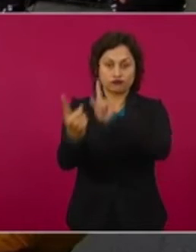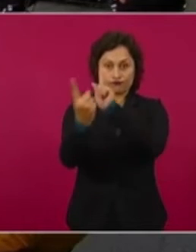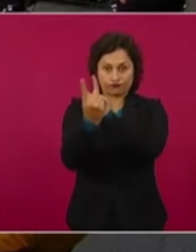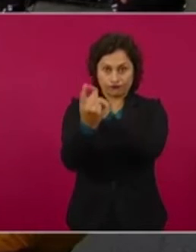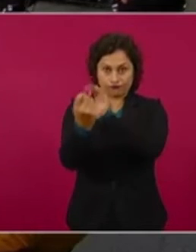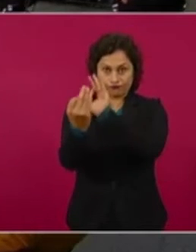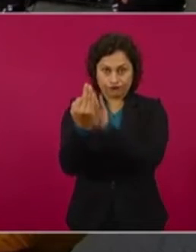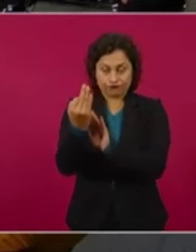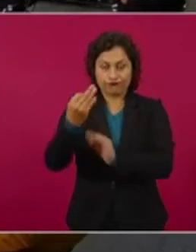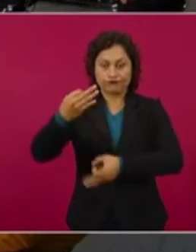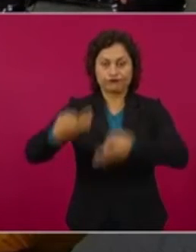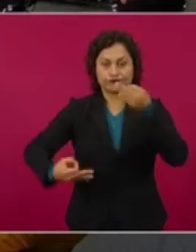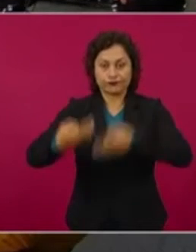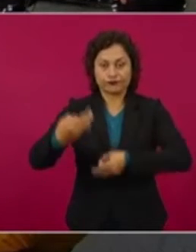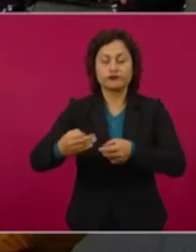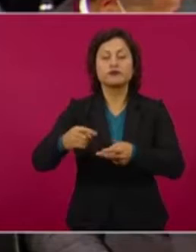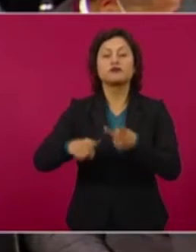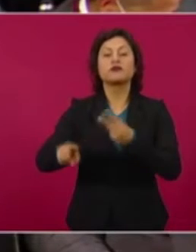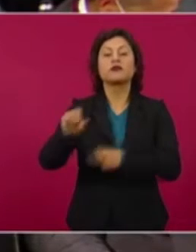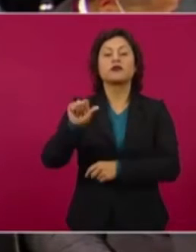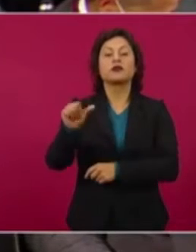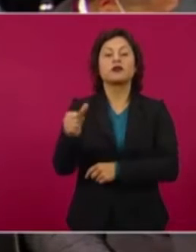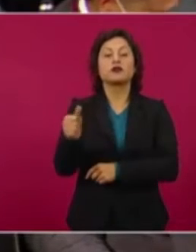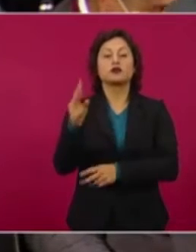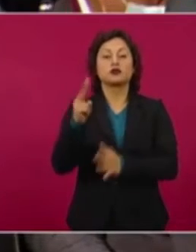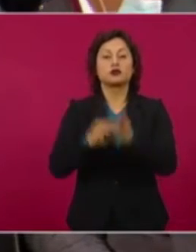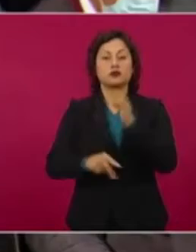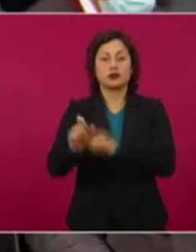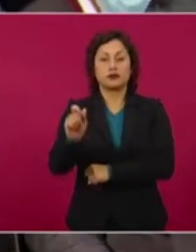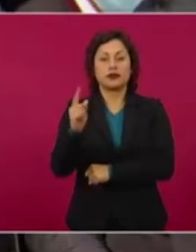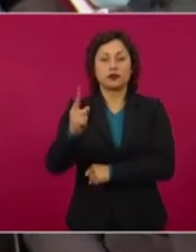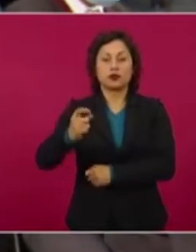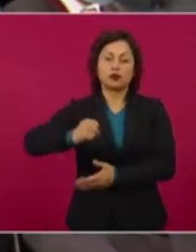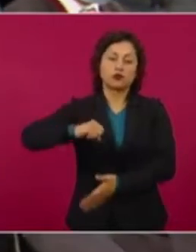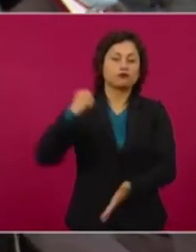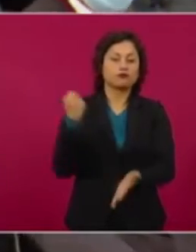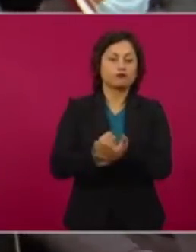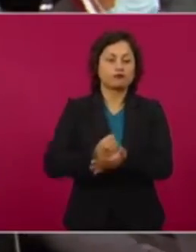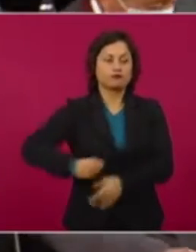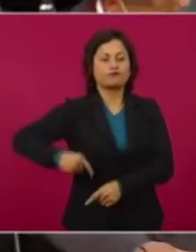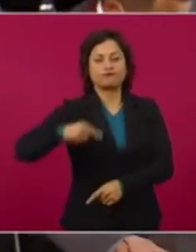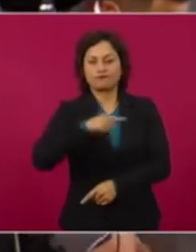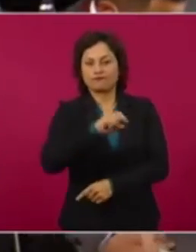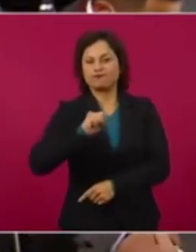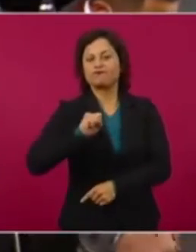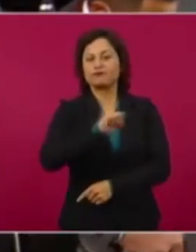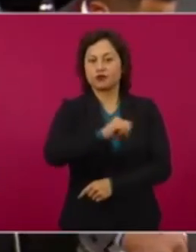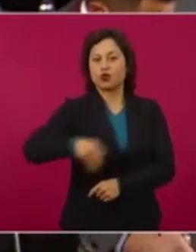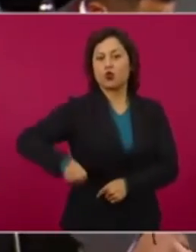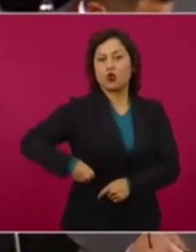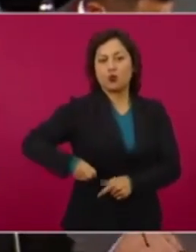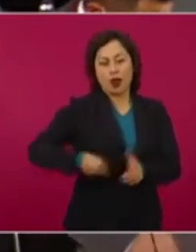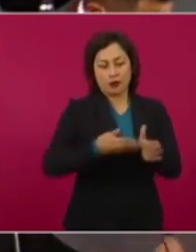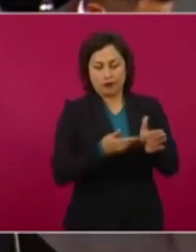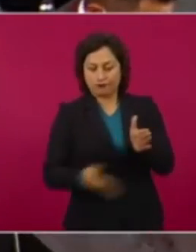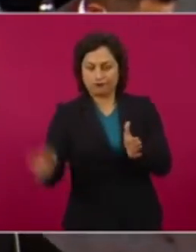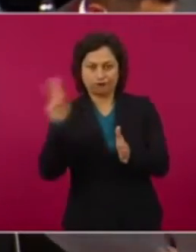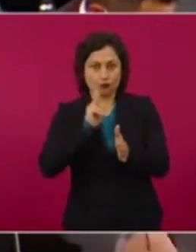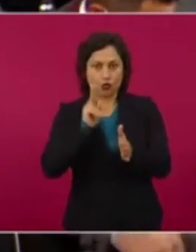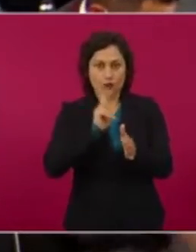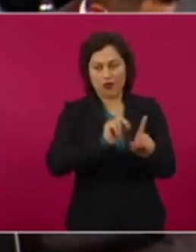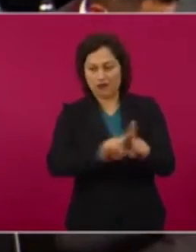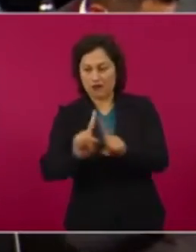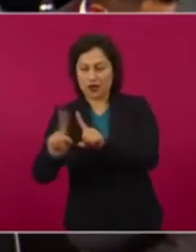del 2021, el juez lo encuentra culpable con todas las pruebas que había.